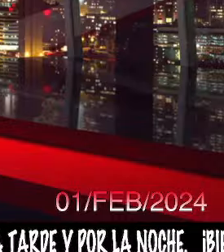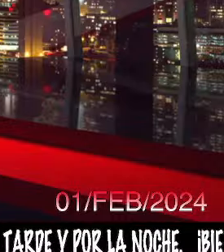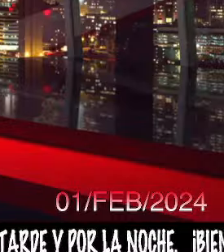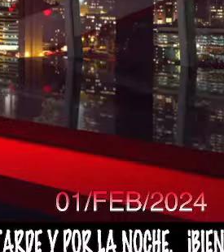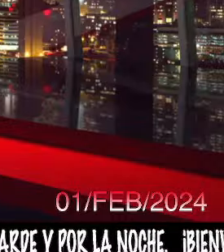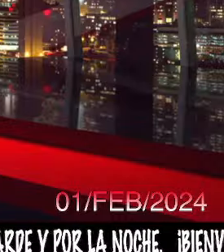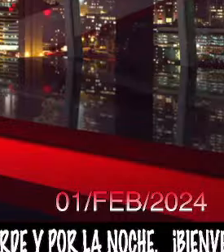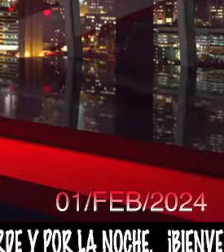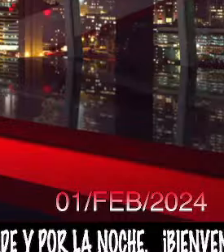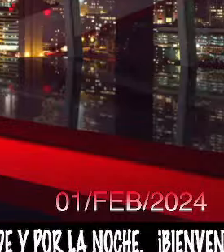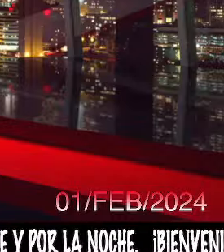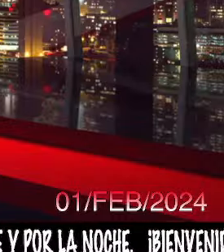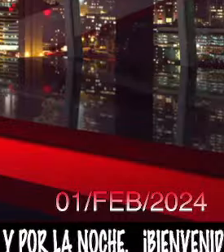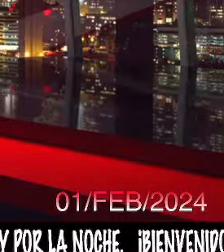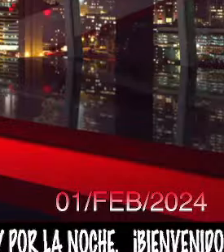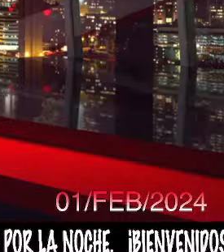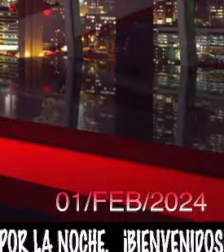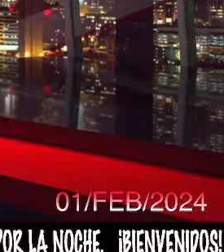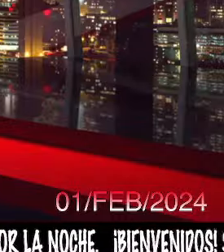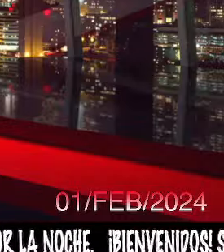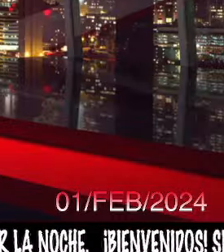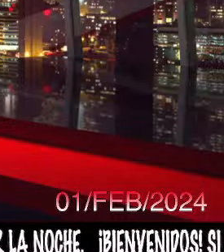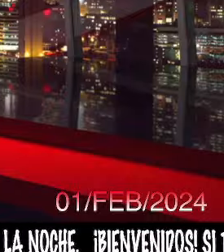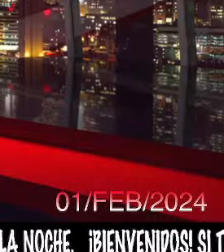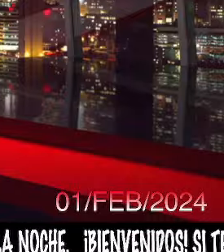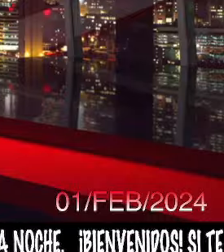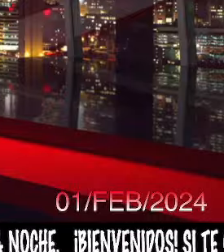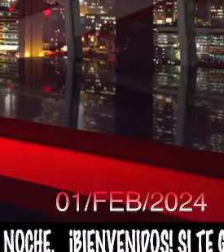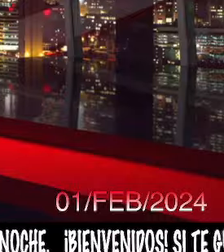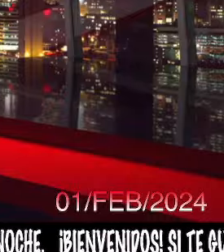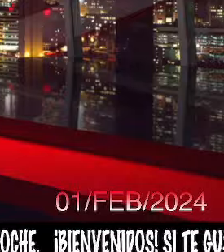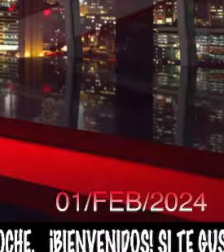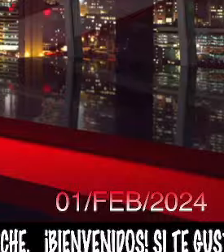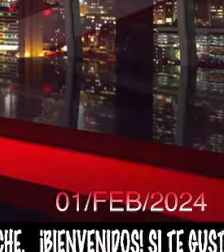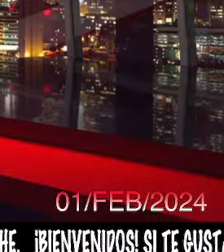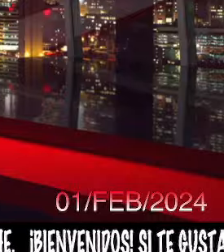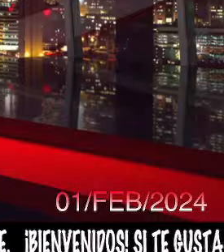lo desmintió y le dio su medicina.